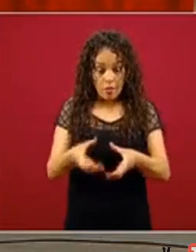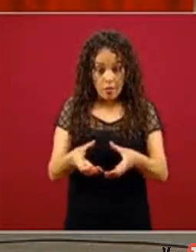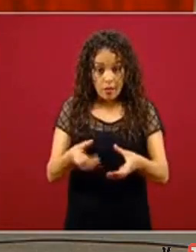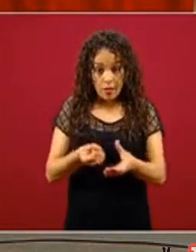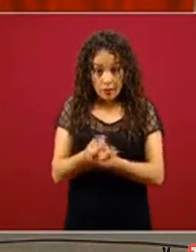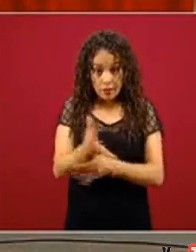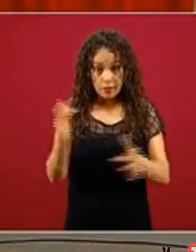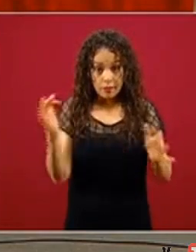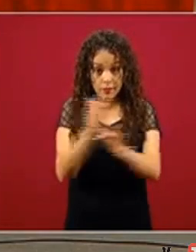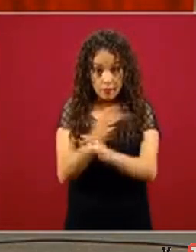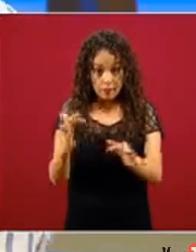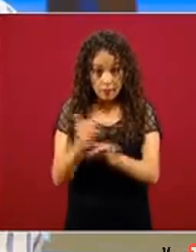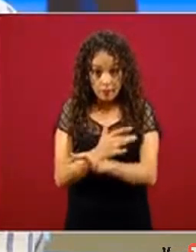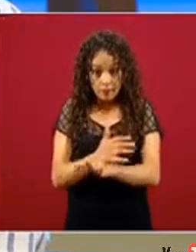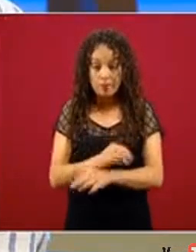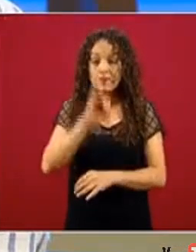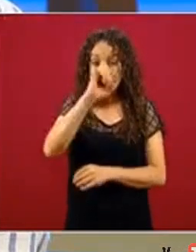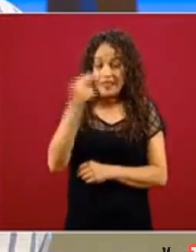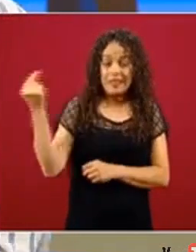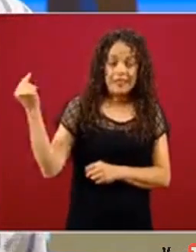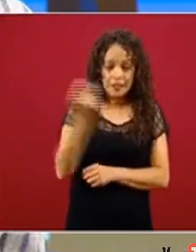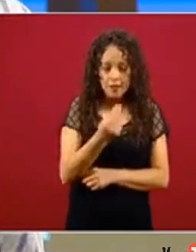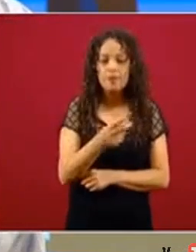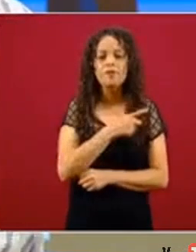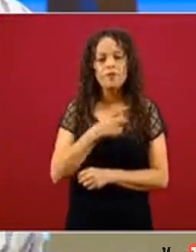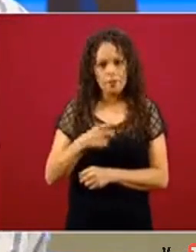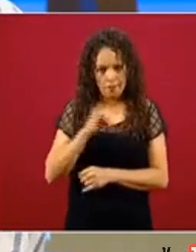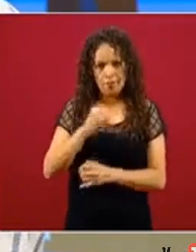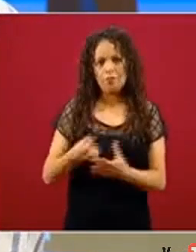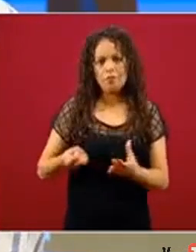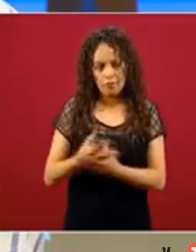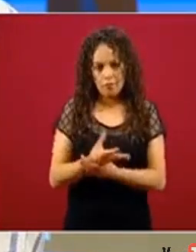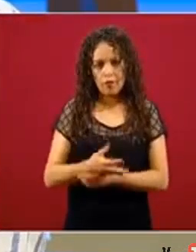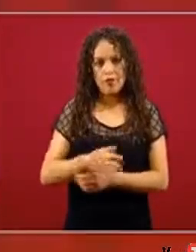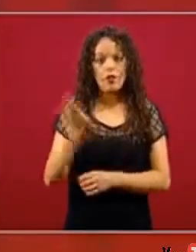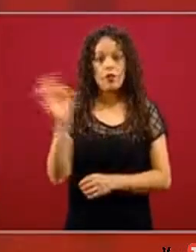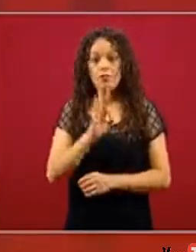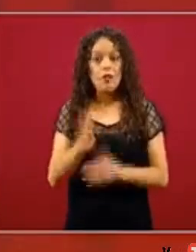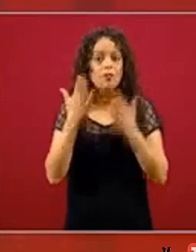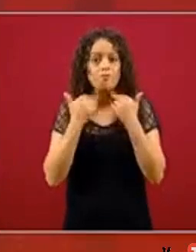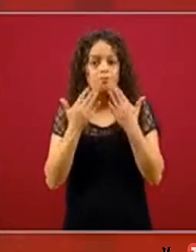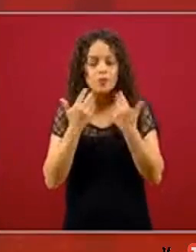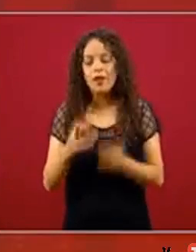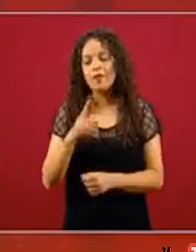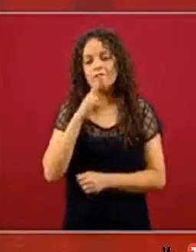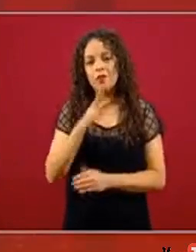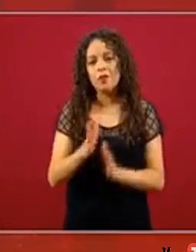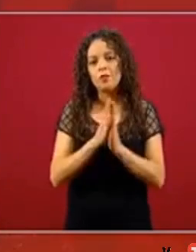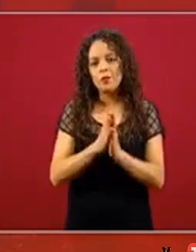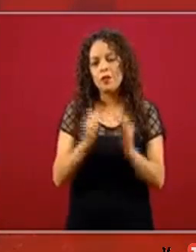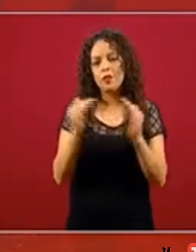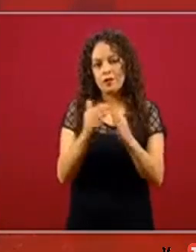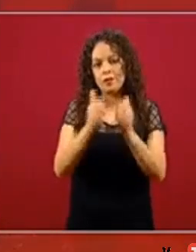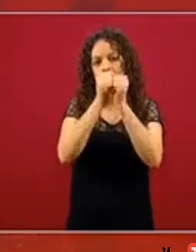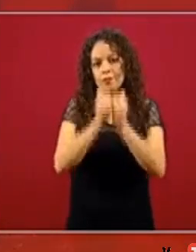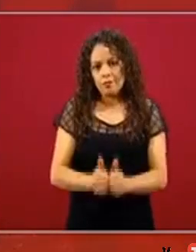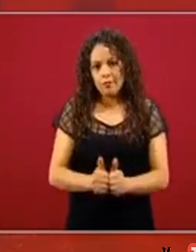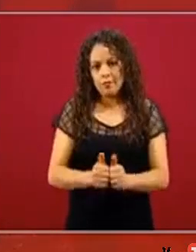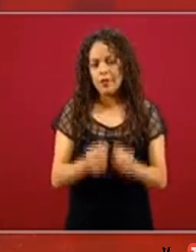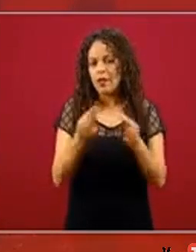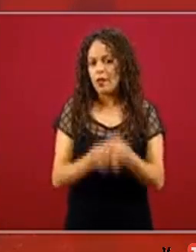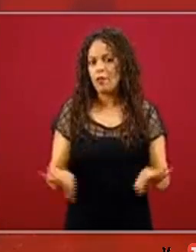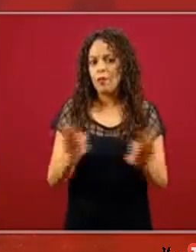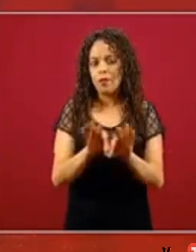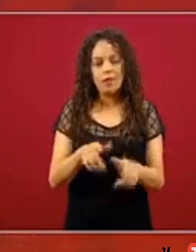que hacerlo. Si no hay una razón indispensable para hacerlo, quédese en casa. Todavía es importante quedarse en casa.